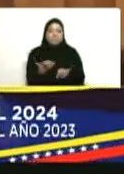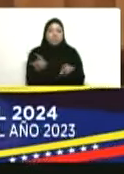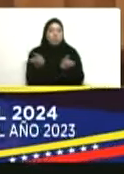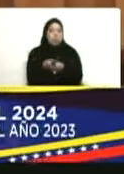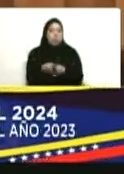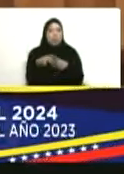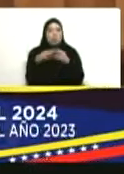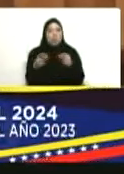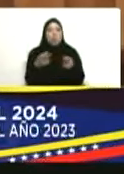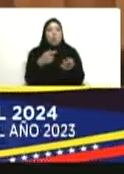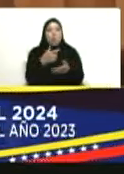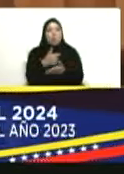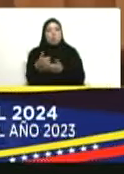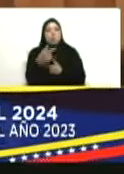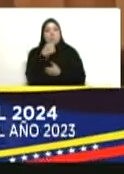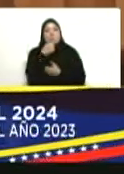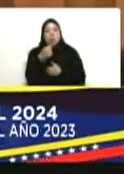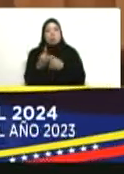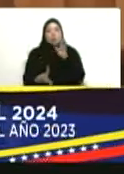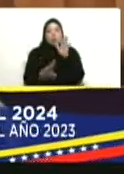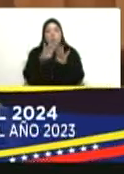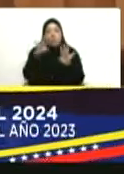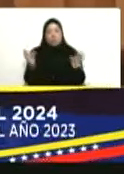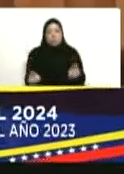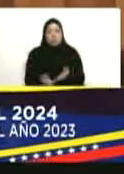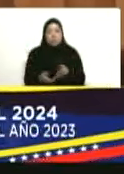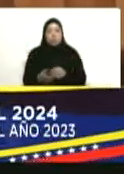siendo automatizado del más alto nivel mundial.